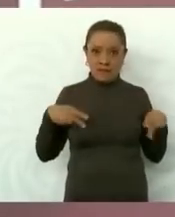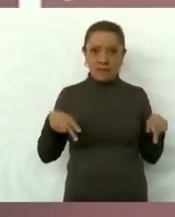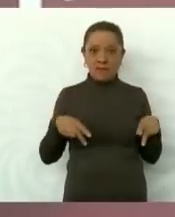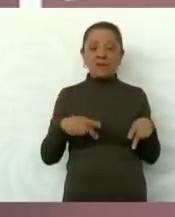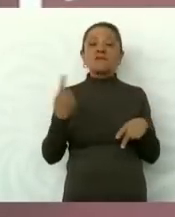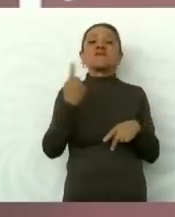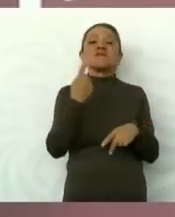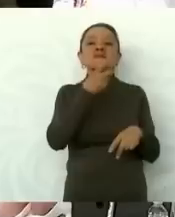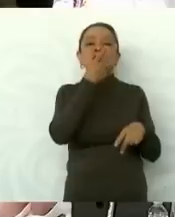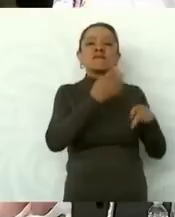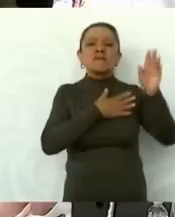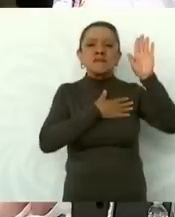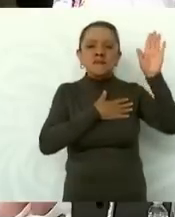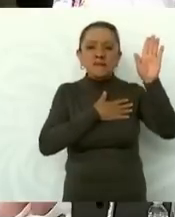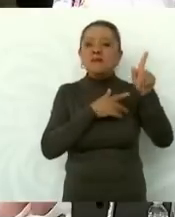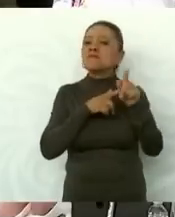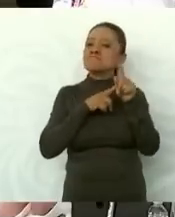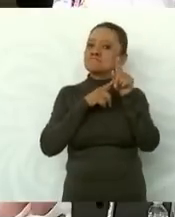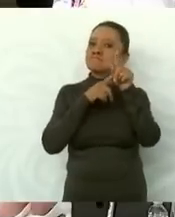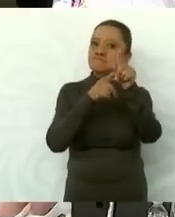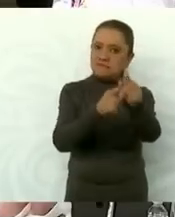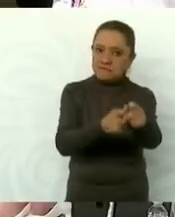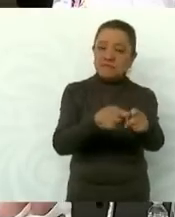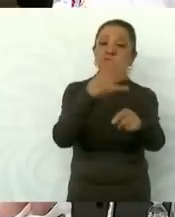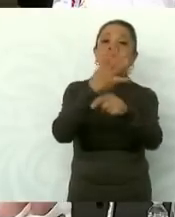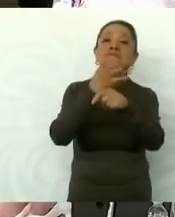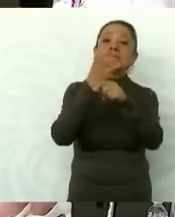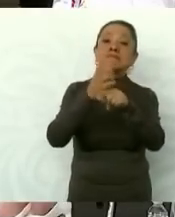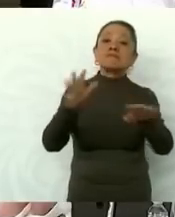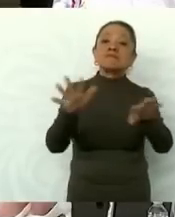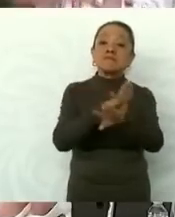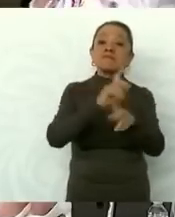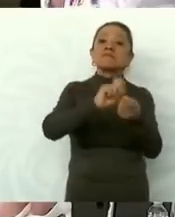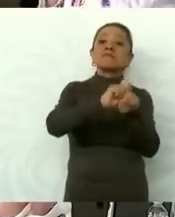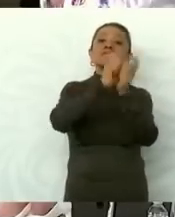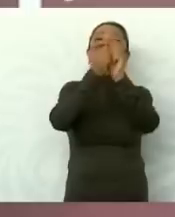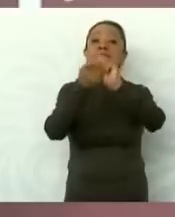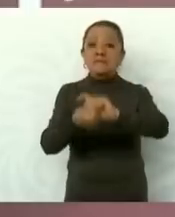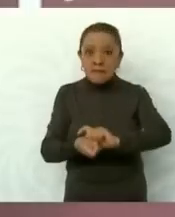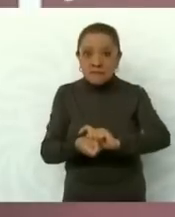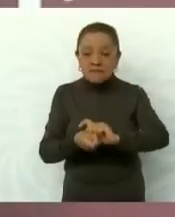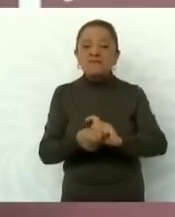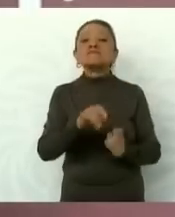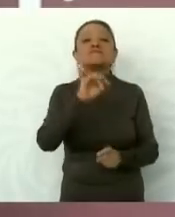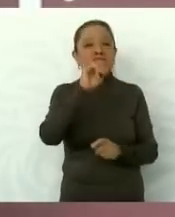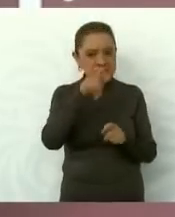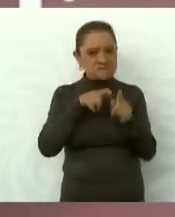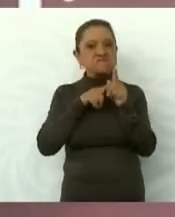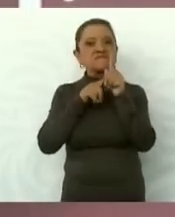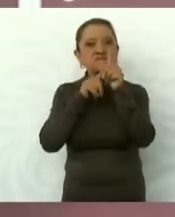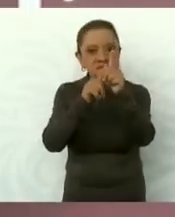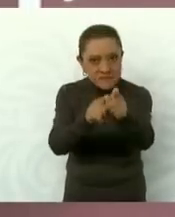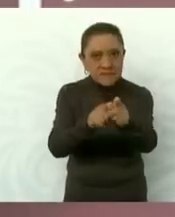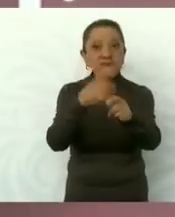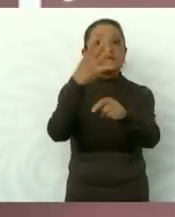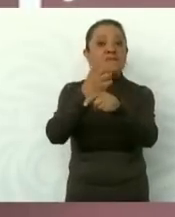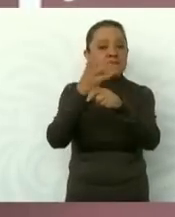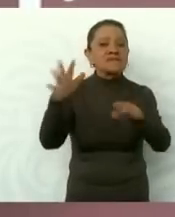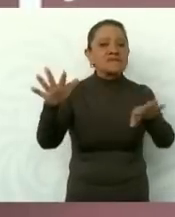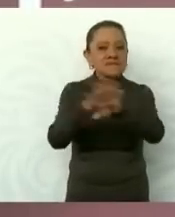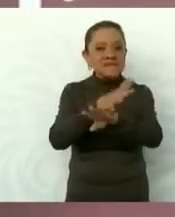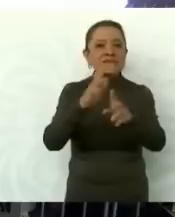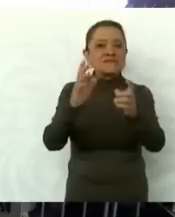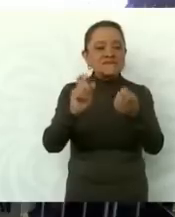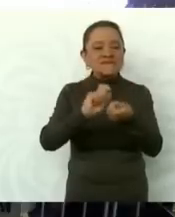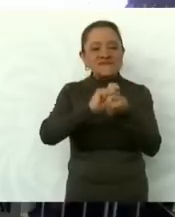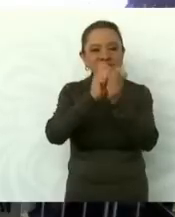la cuarta transformación de la vida pública y va a continuar la cuarta transformación de la vida pública.